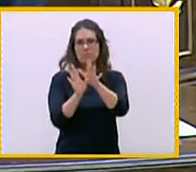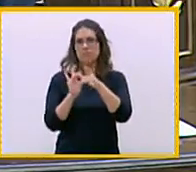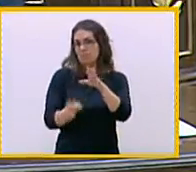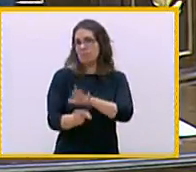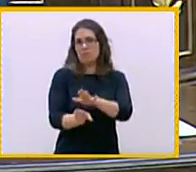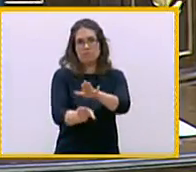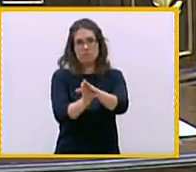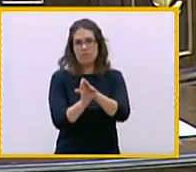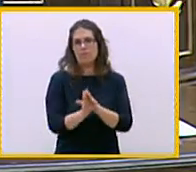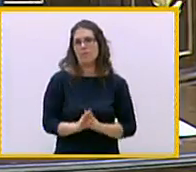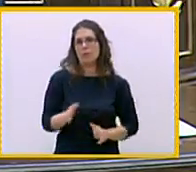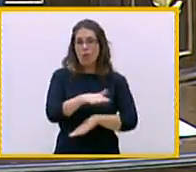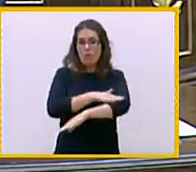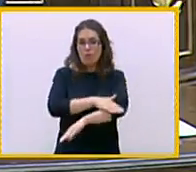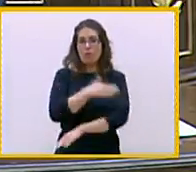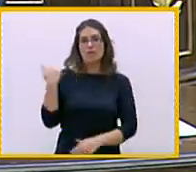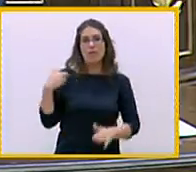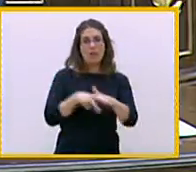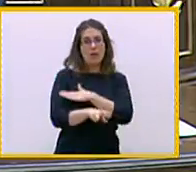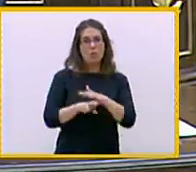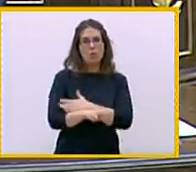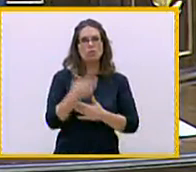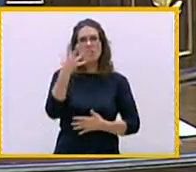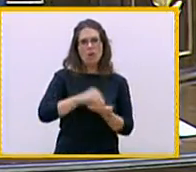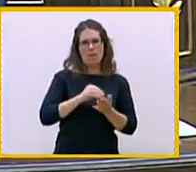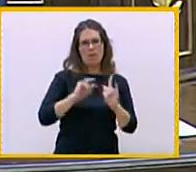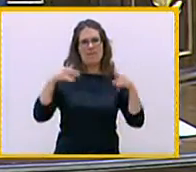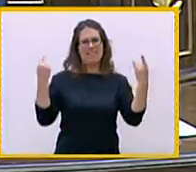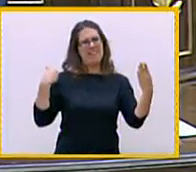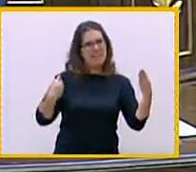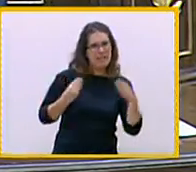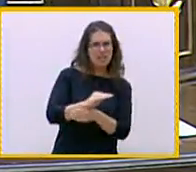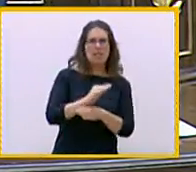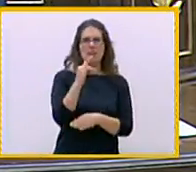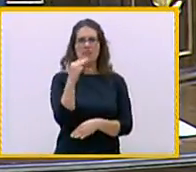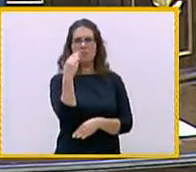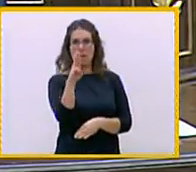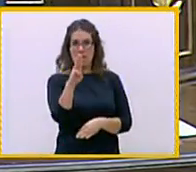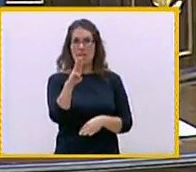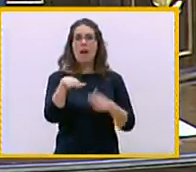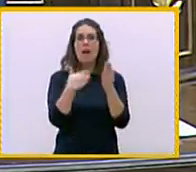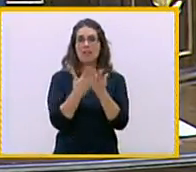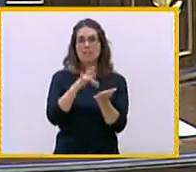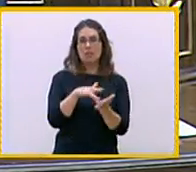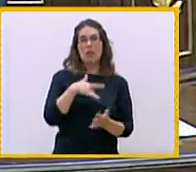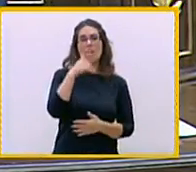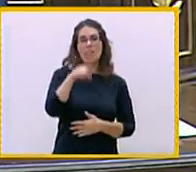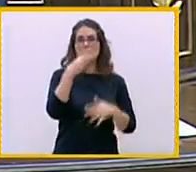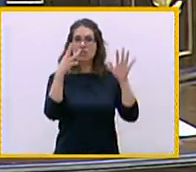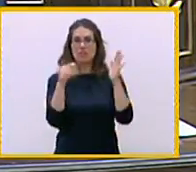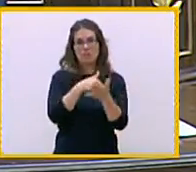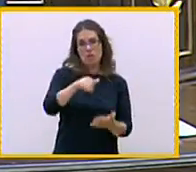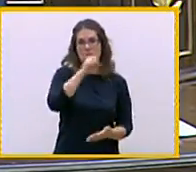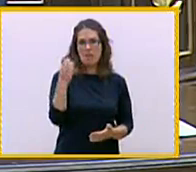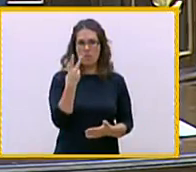ha quintuplicado los recursos que destina a la formación profesional hasta superar los 180 millones de euros y ha actualizado la